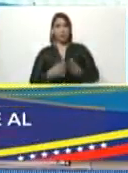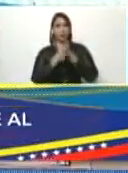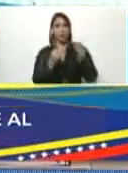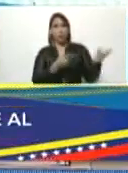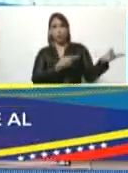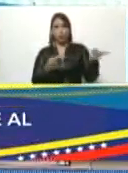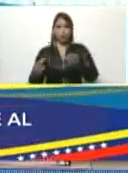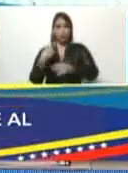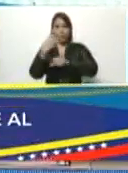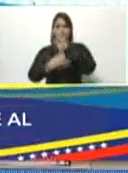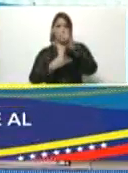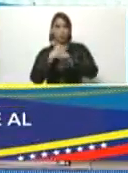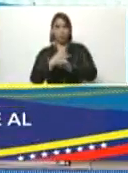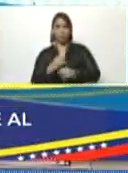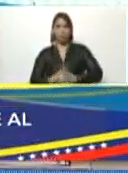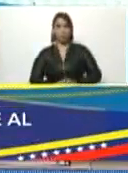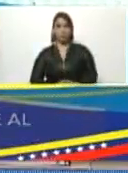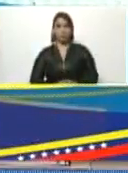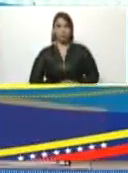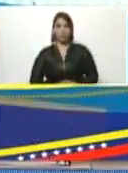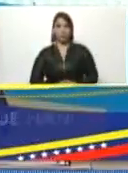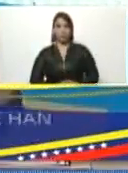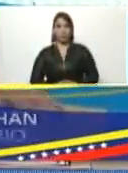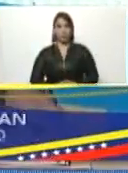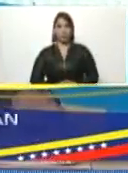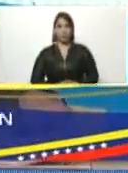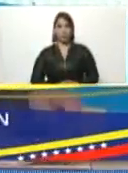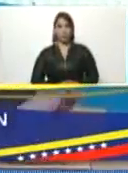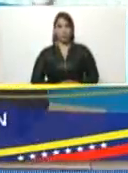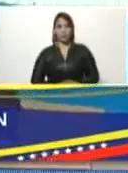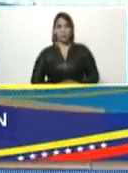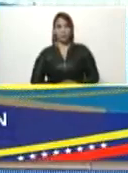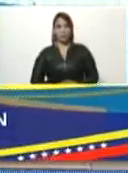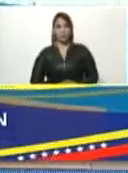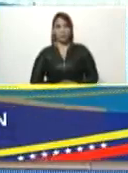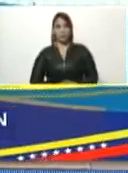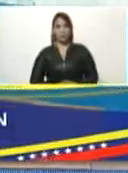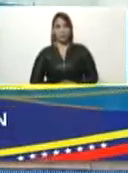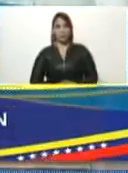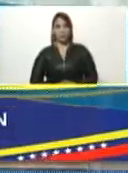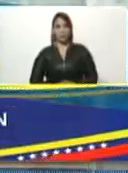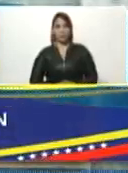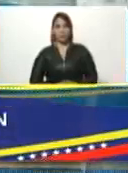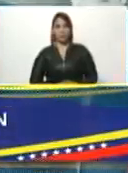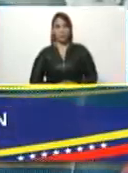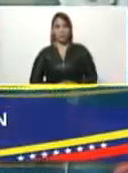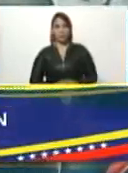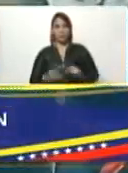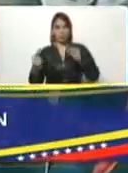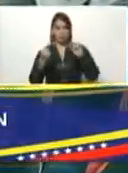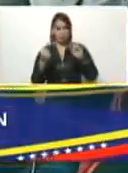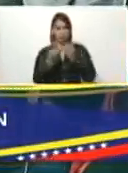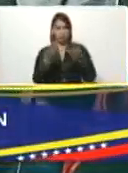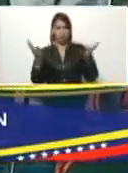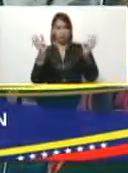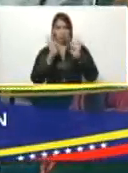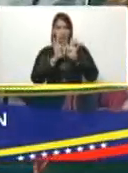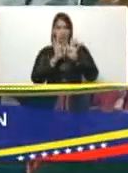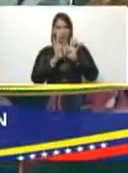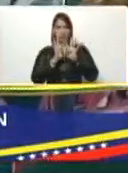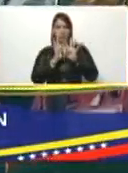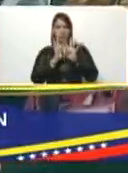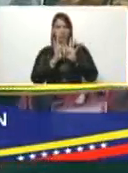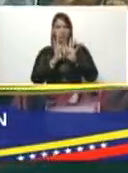invitados internacionales que están en este coloquio, a la